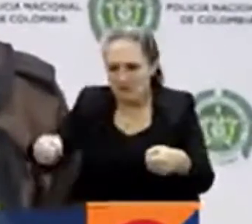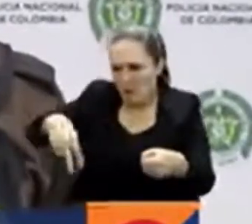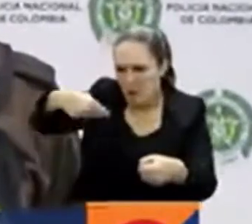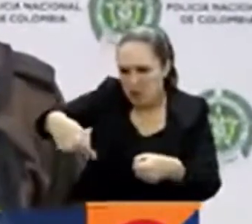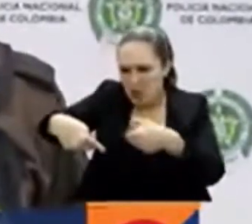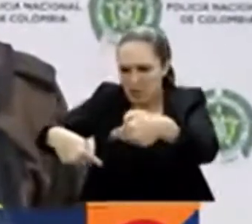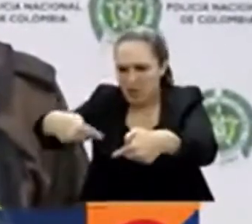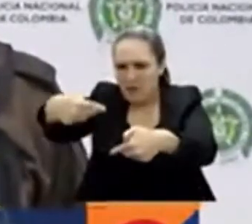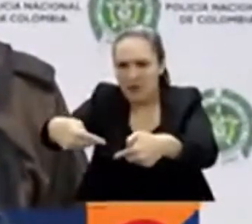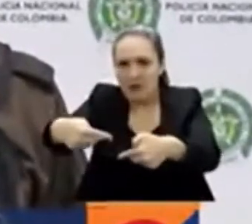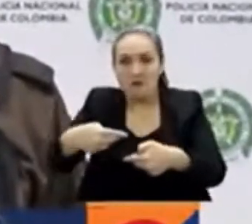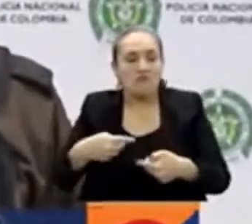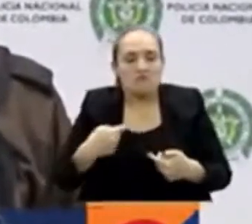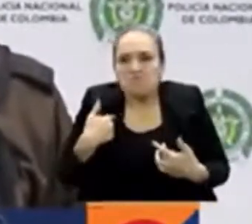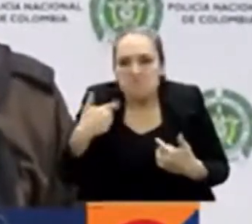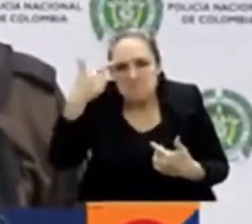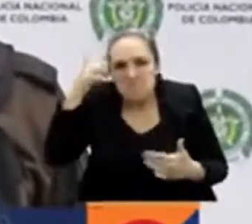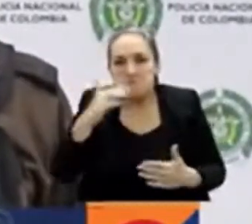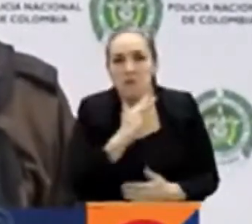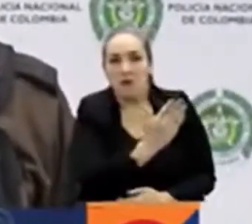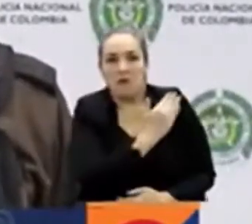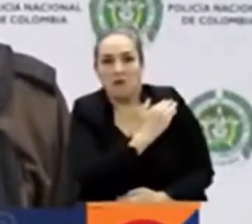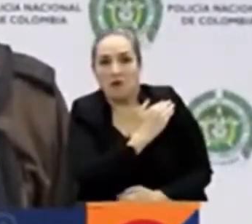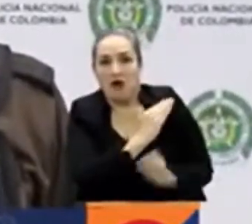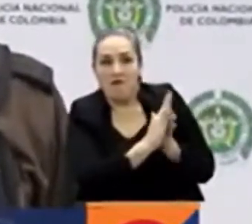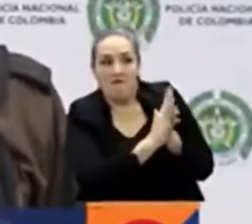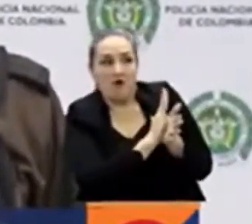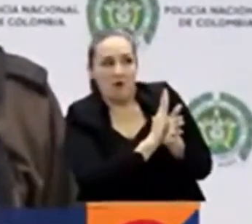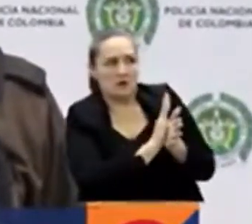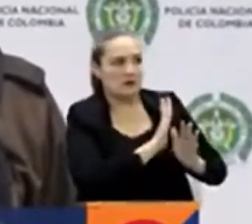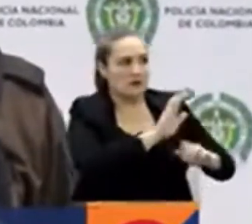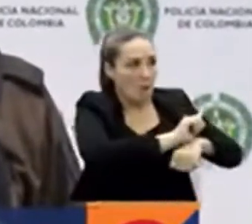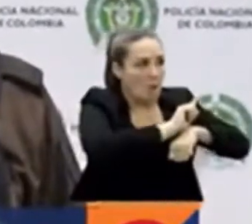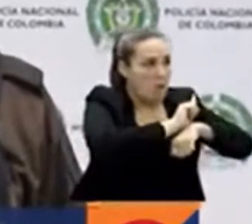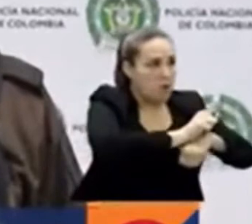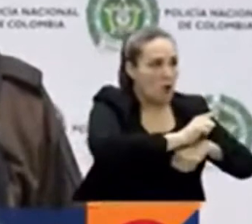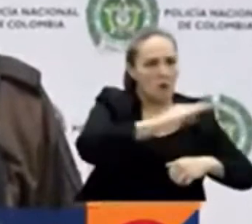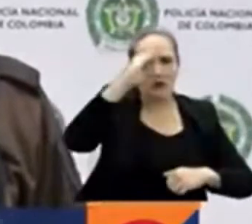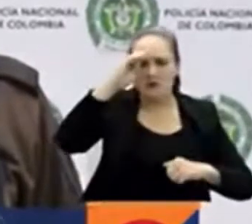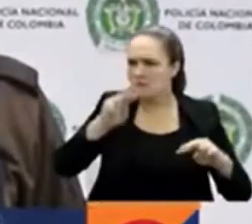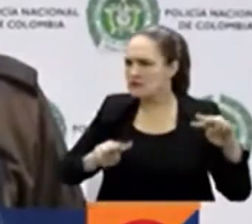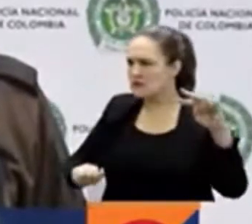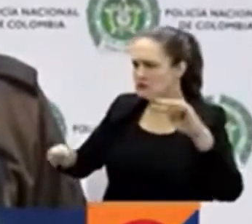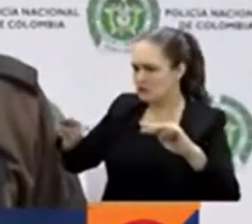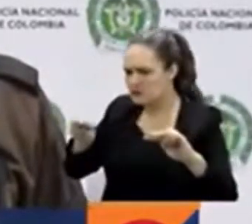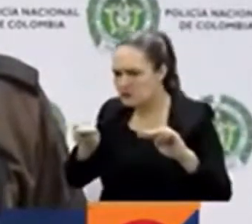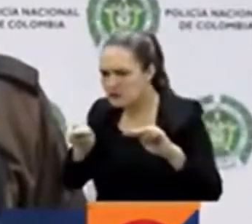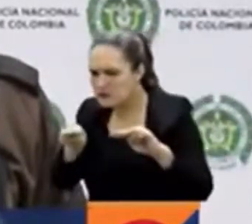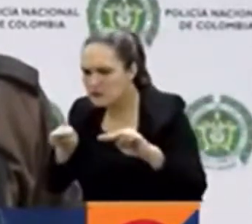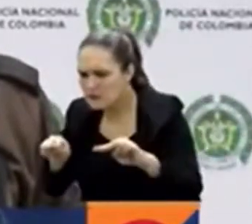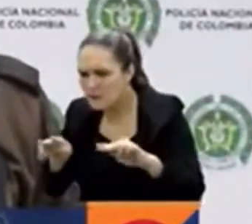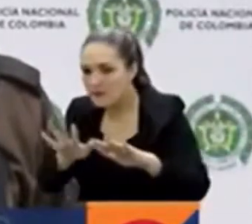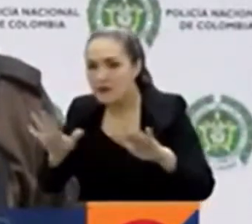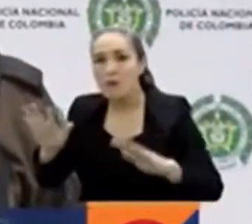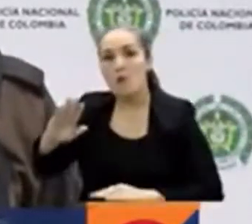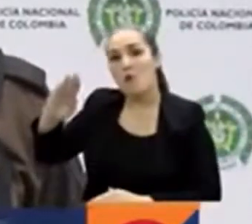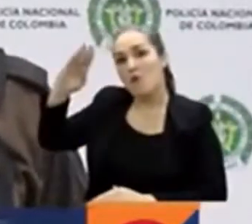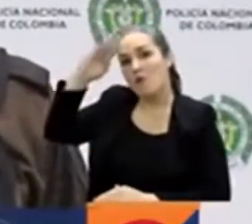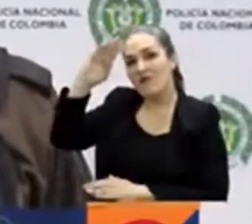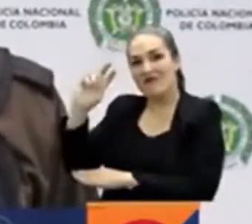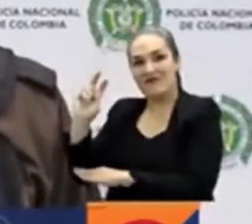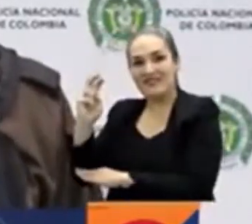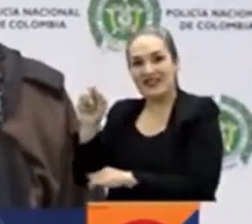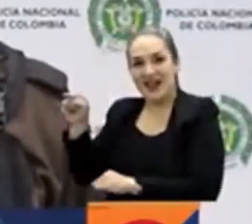Información que llega, la policía inmediatamente hace la revisión del entorno, identifica esto, la policía judicial, el